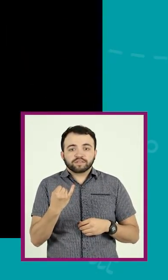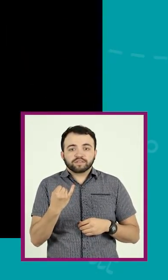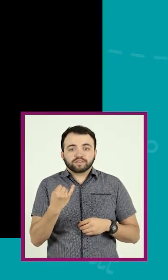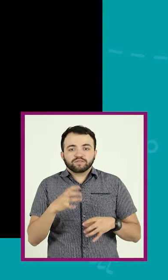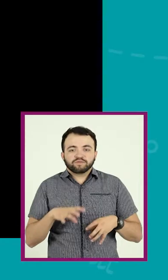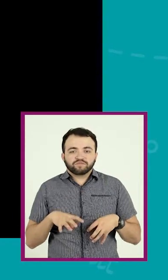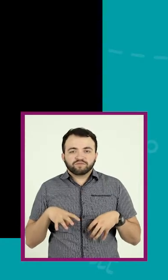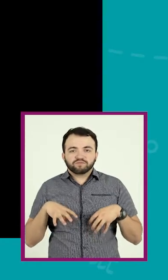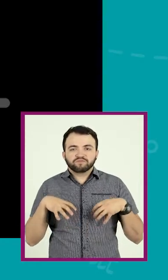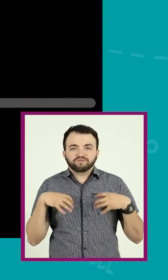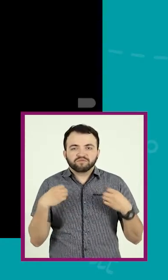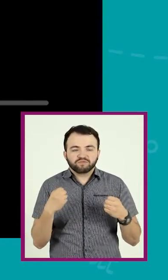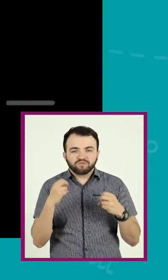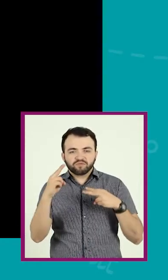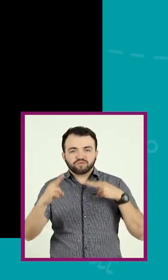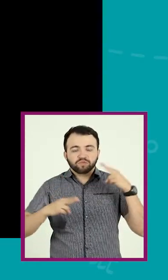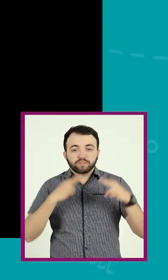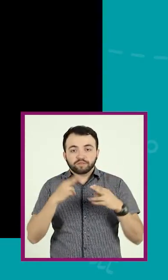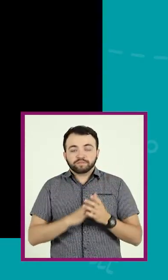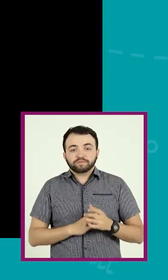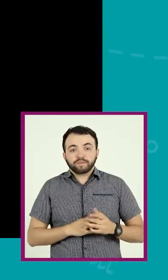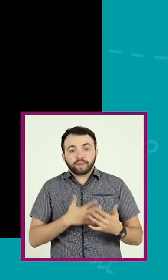y energía cósmica.